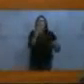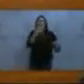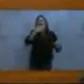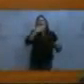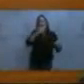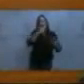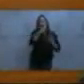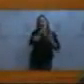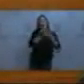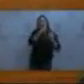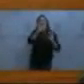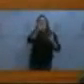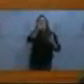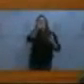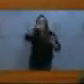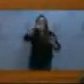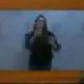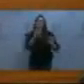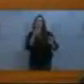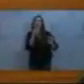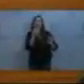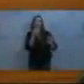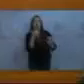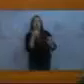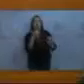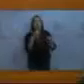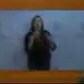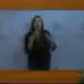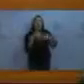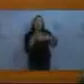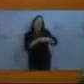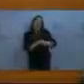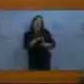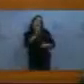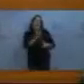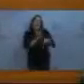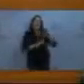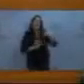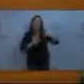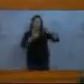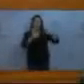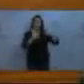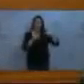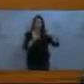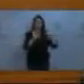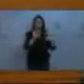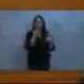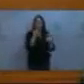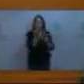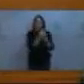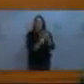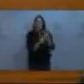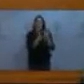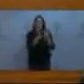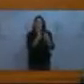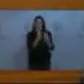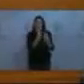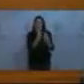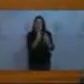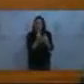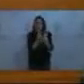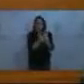programa SELENE, conocimiento de la integración primaria especializada y dando puntuación sobre